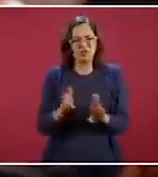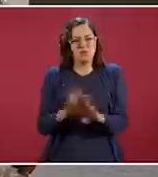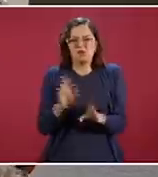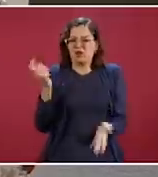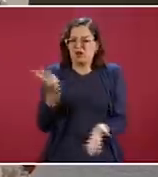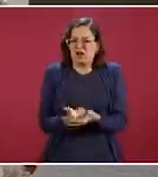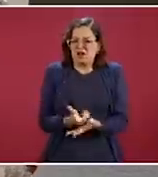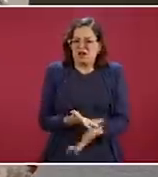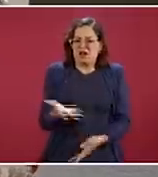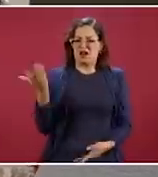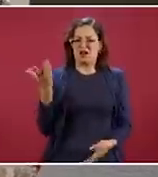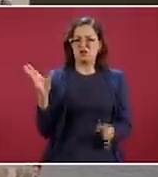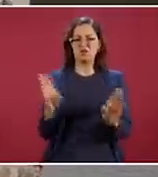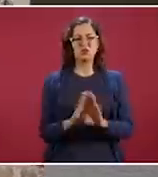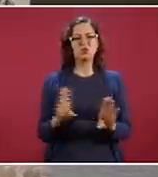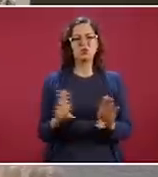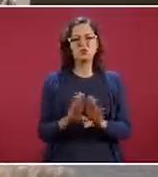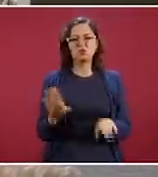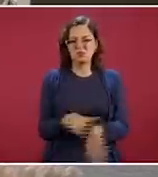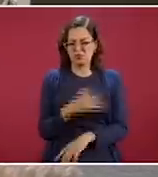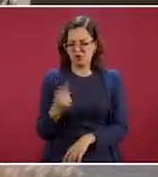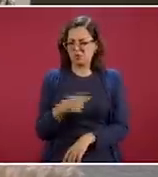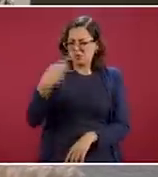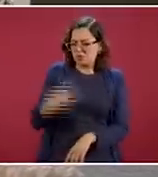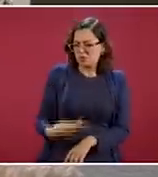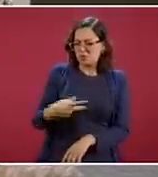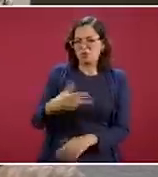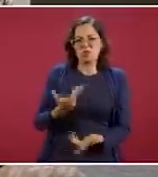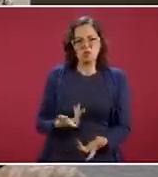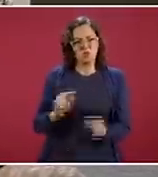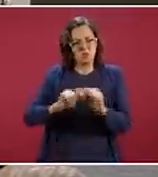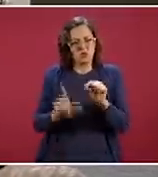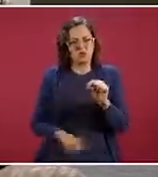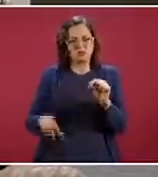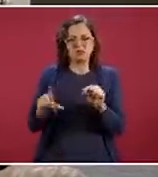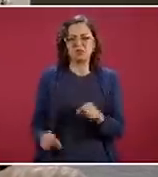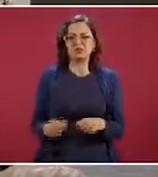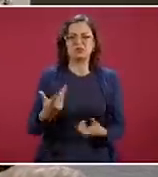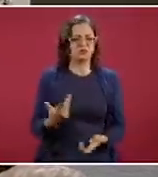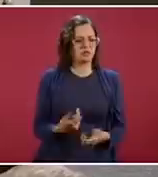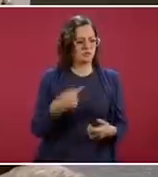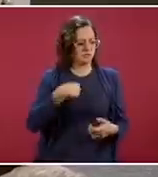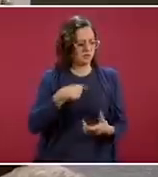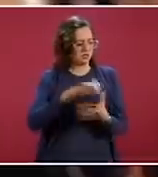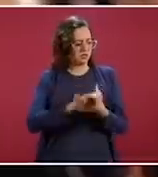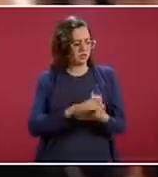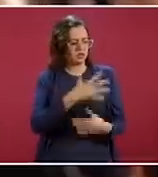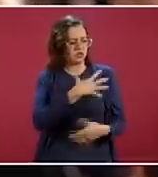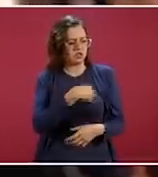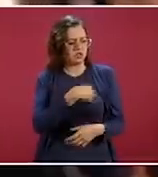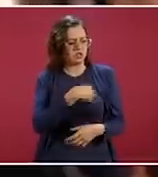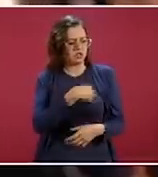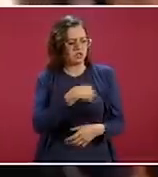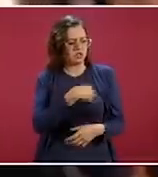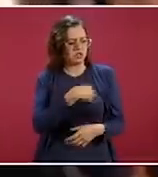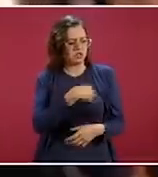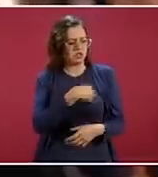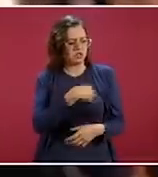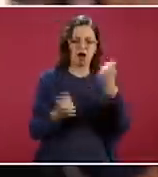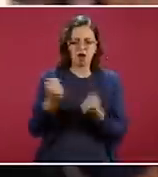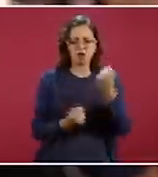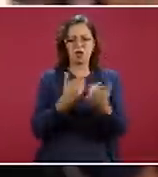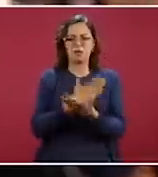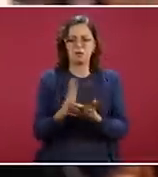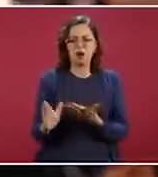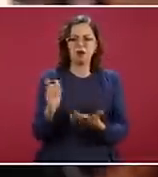mexicanos, por ejemplo, un matrimonio, tienen que pagar por cada persona, más aparte por sus hijos, más aparte por el carro, más aparte por las